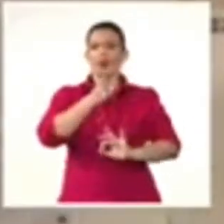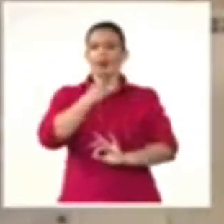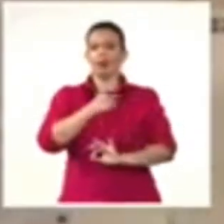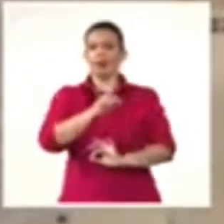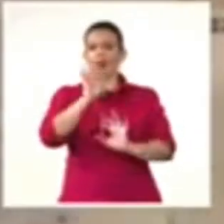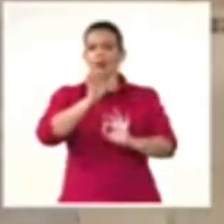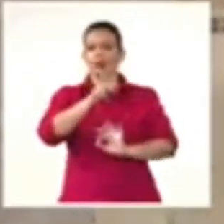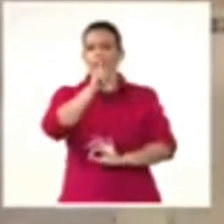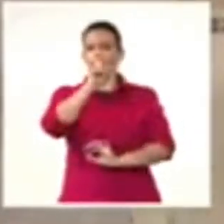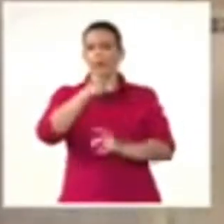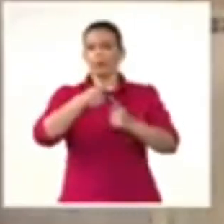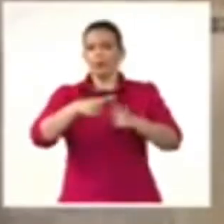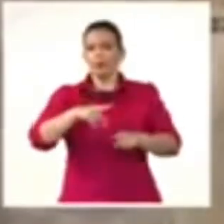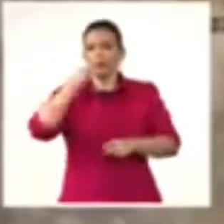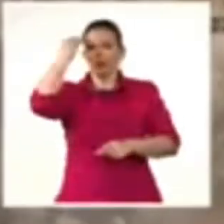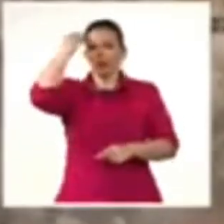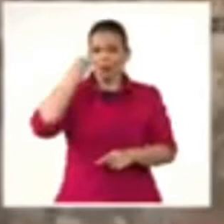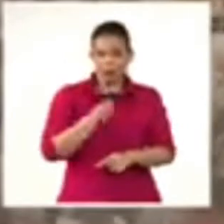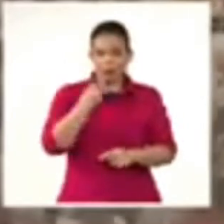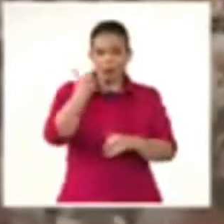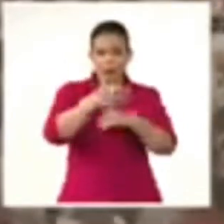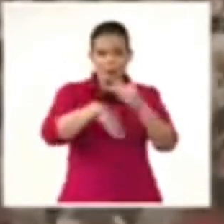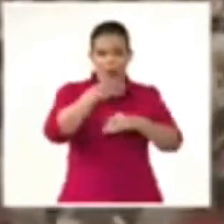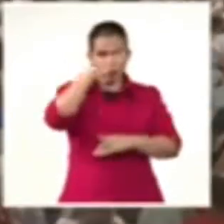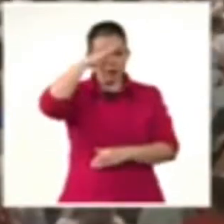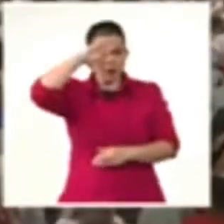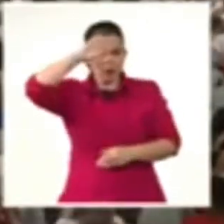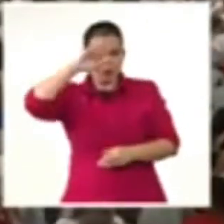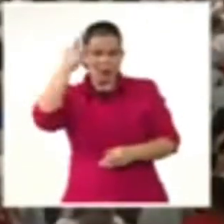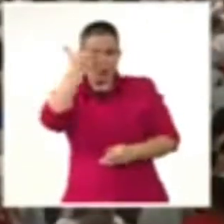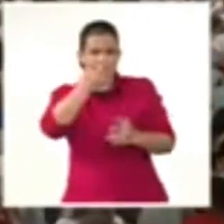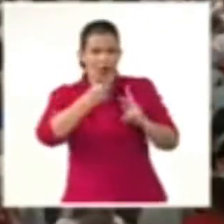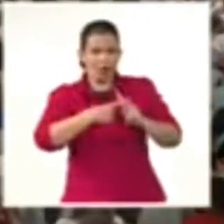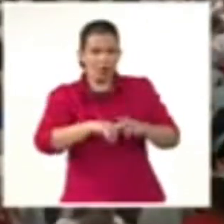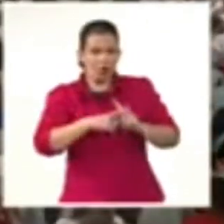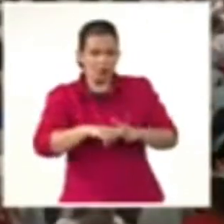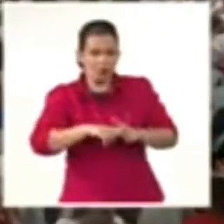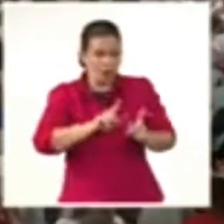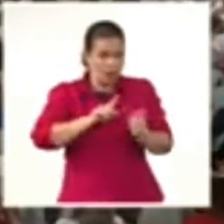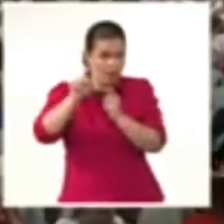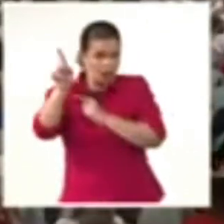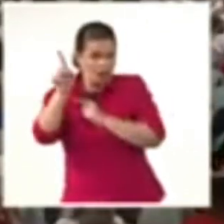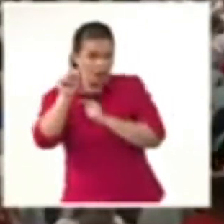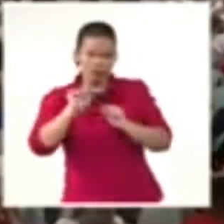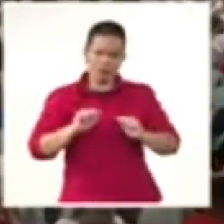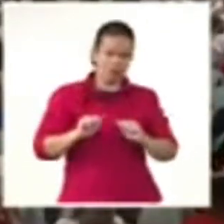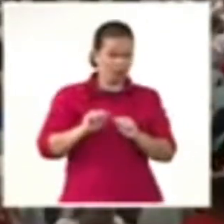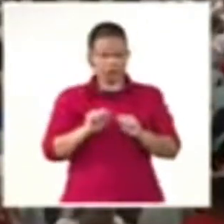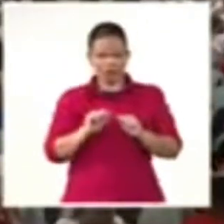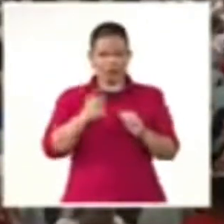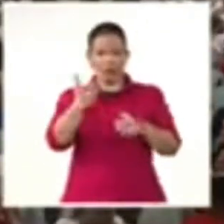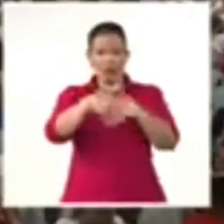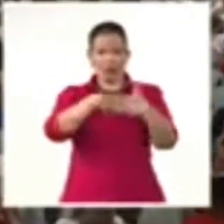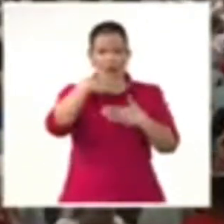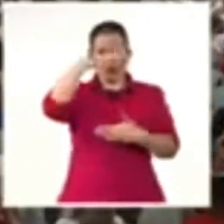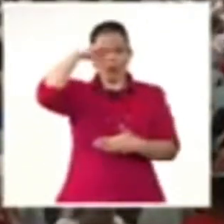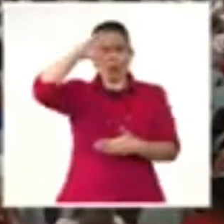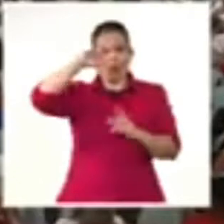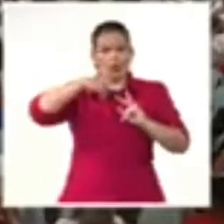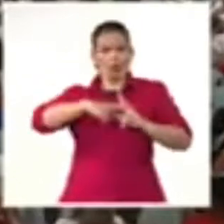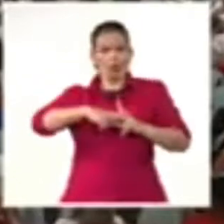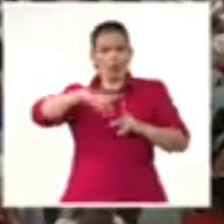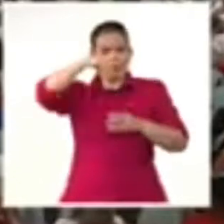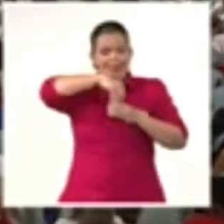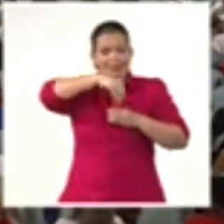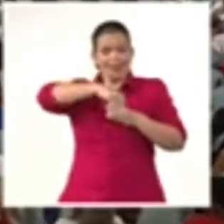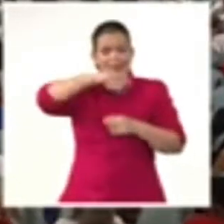cubanos no van a resolverlos quienes los han creado y los mantienen con absoluto desprecio por la condena mundial a ese